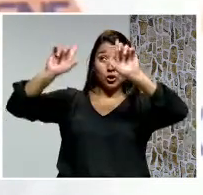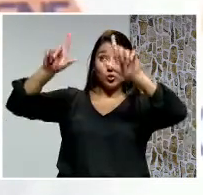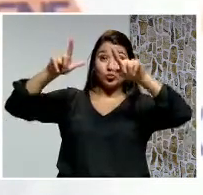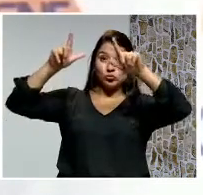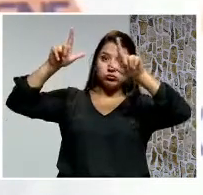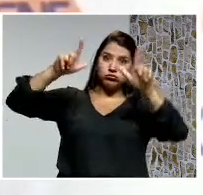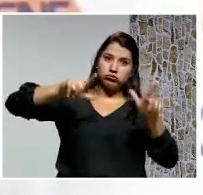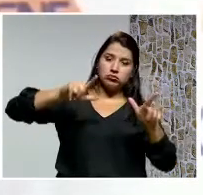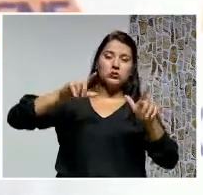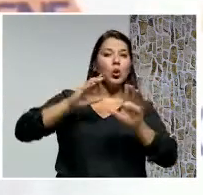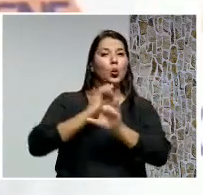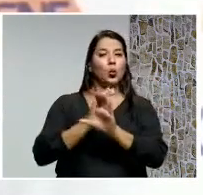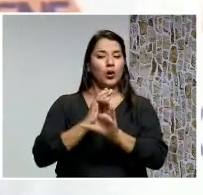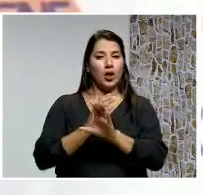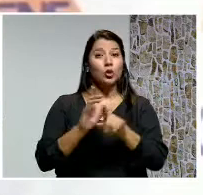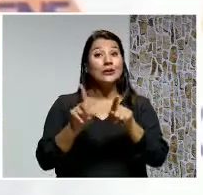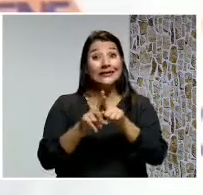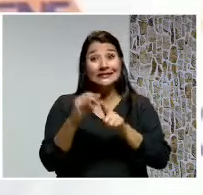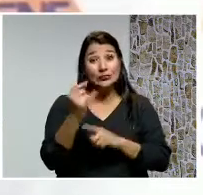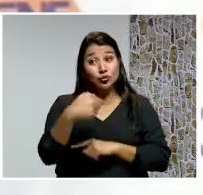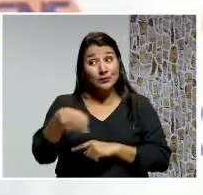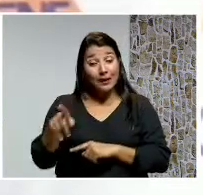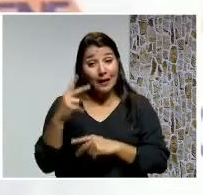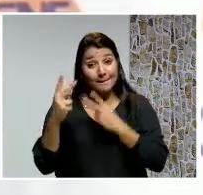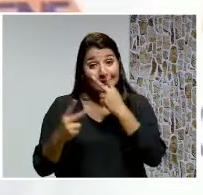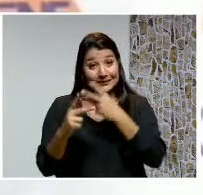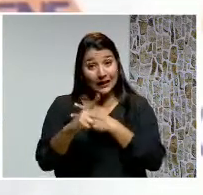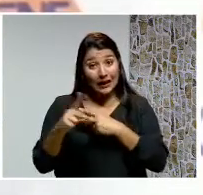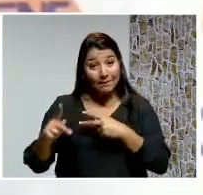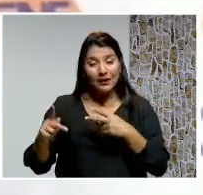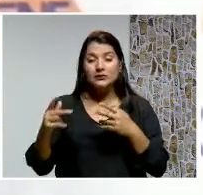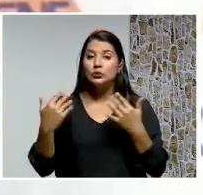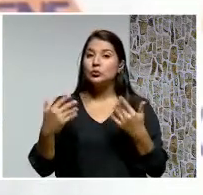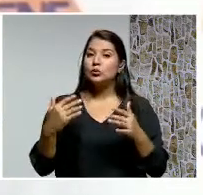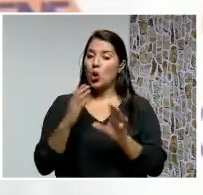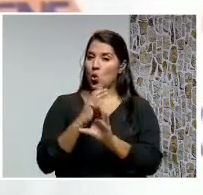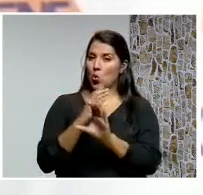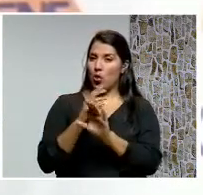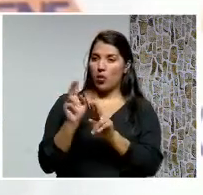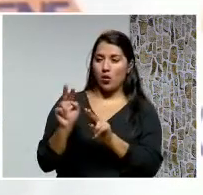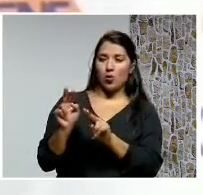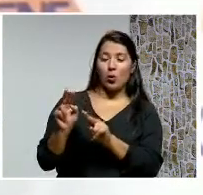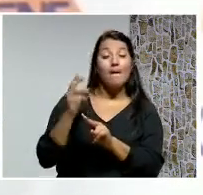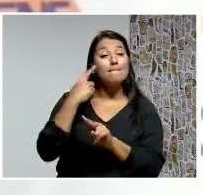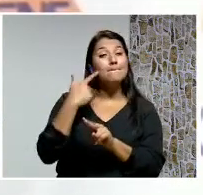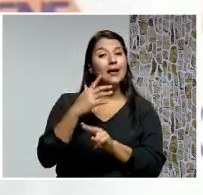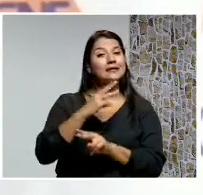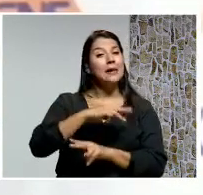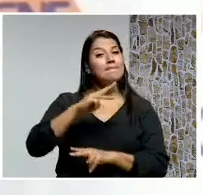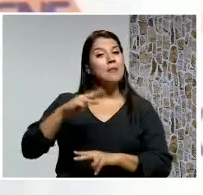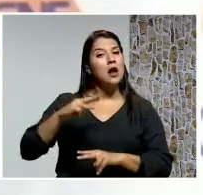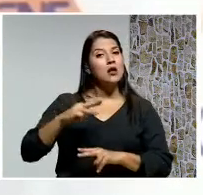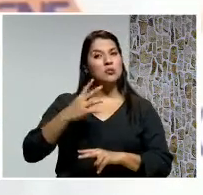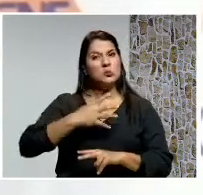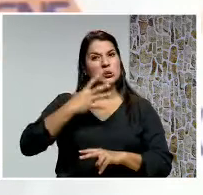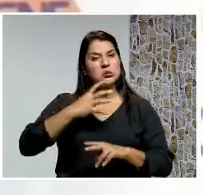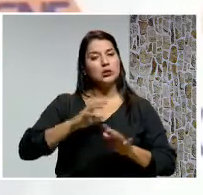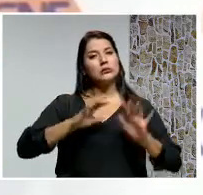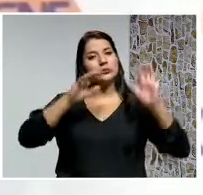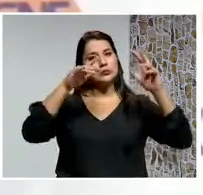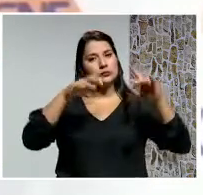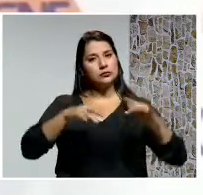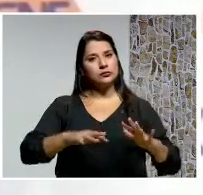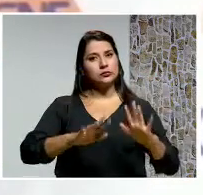visitan en los próximos días las zonas costeras, están muy atentos porque se espera tener mar picado y en algunos casos oleaje.